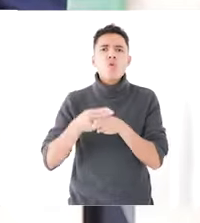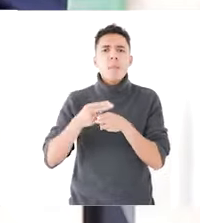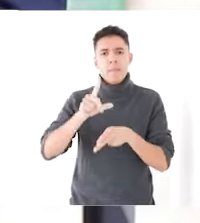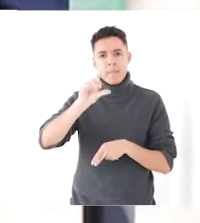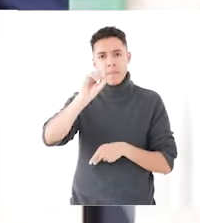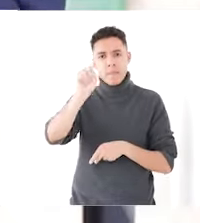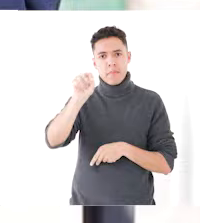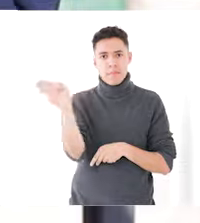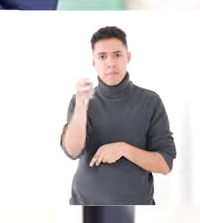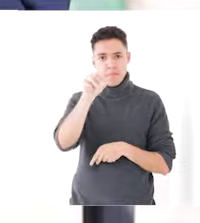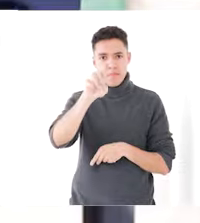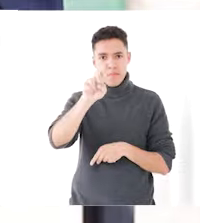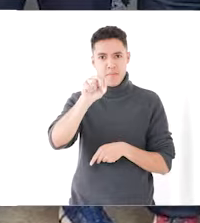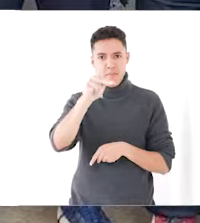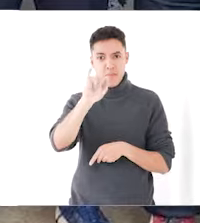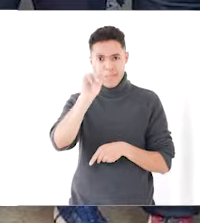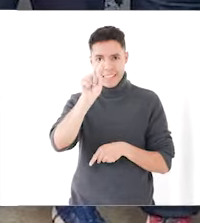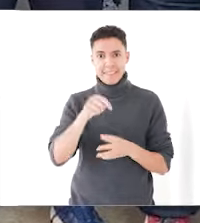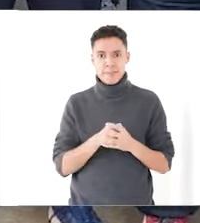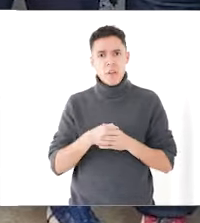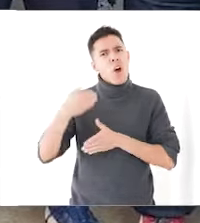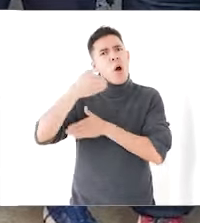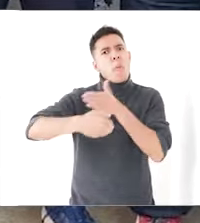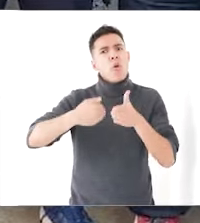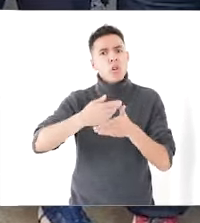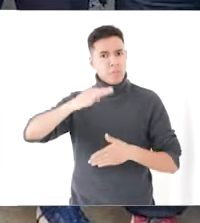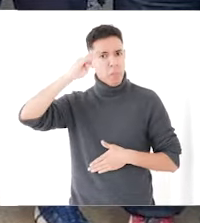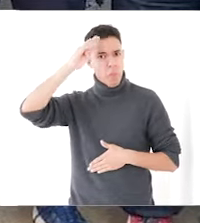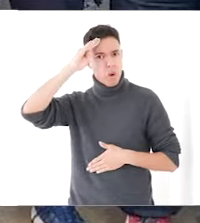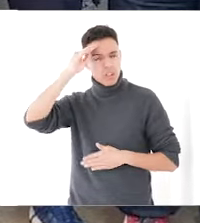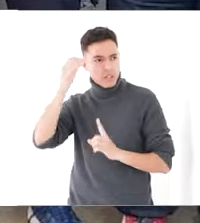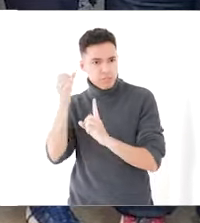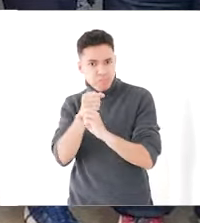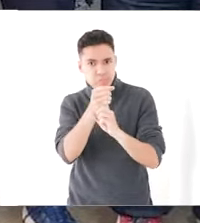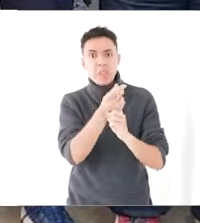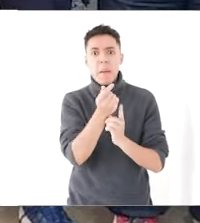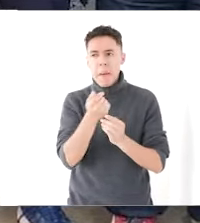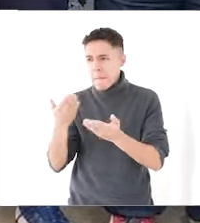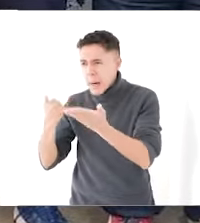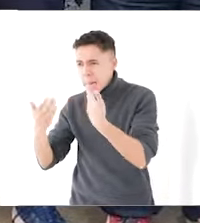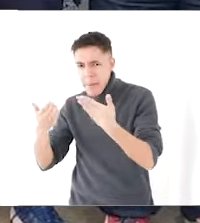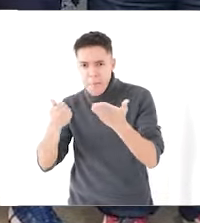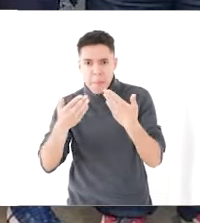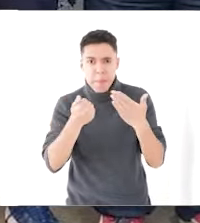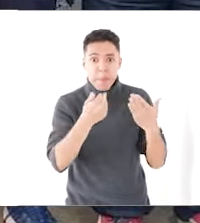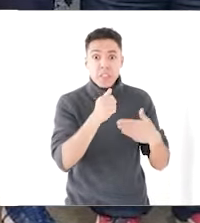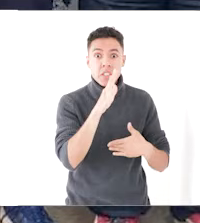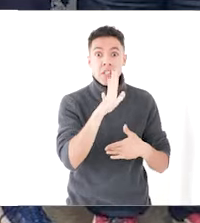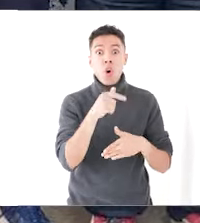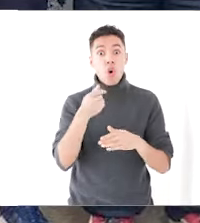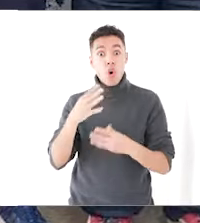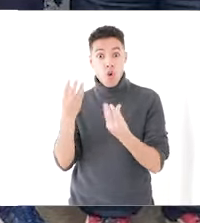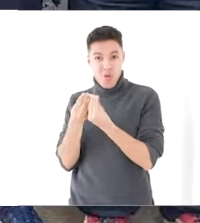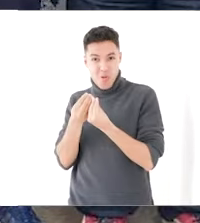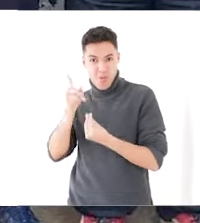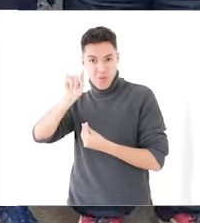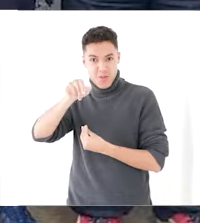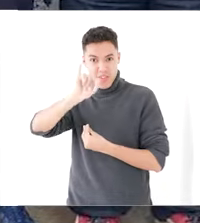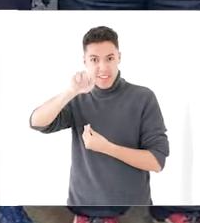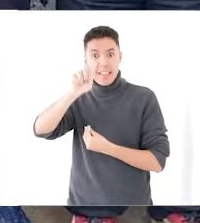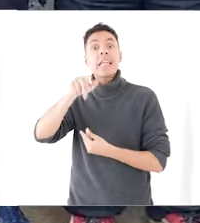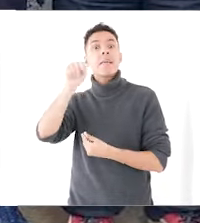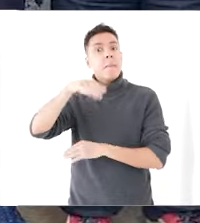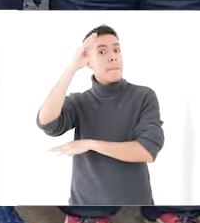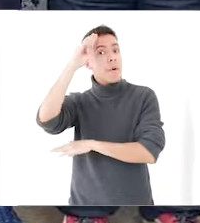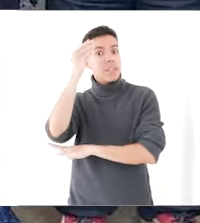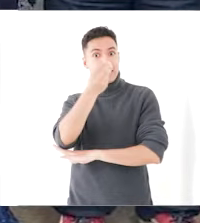Capturamos a la banda criminal Los Monkeys. Gracias a la Operación Orión y a 5 diligencias de registro y allanamiento, las unidades de la SIJÍN y CIPOL